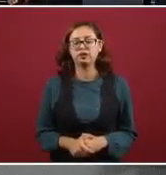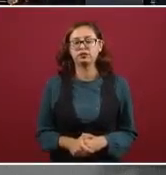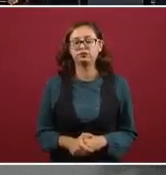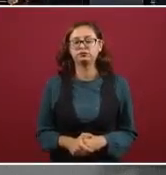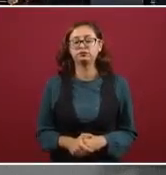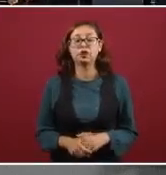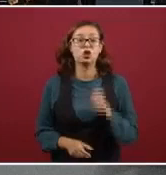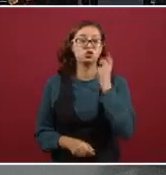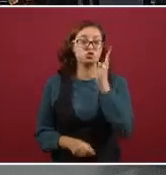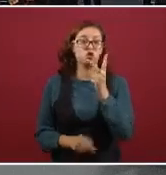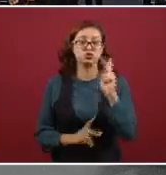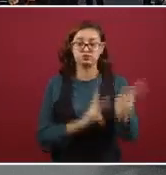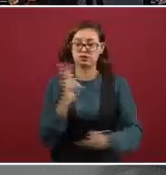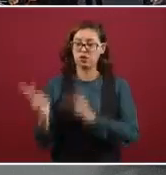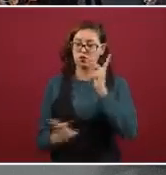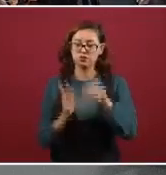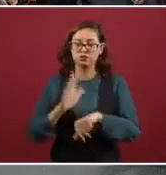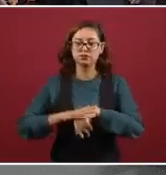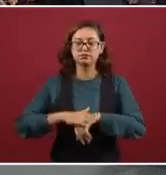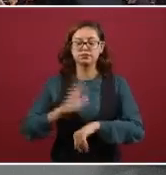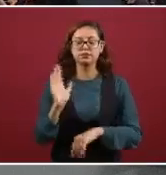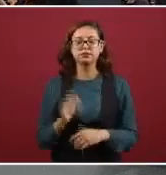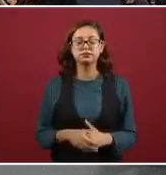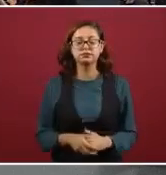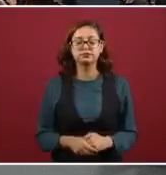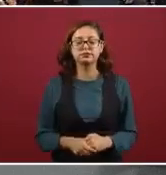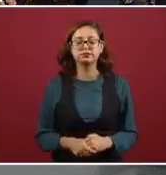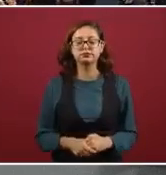Bueno, dos más, ¿no?